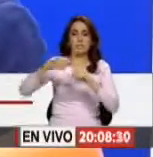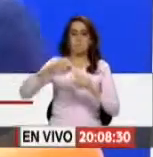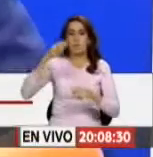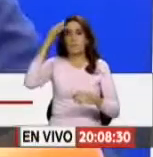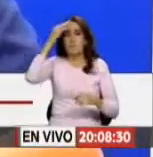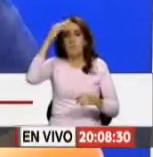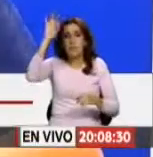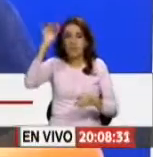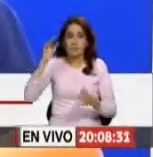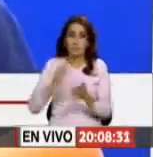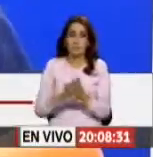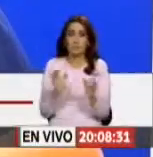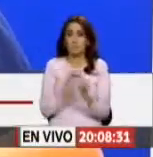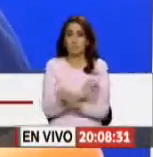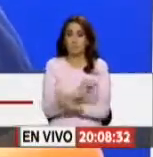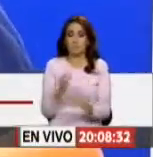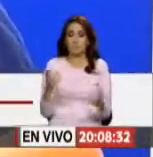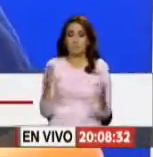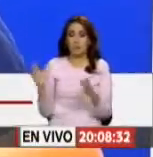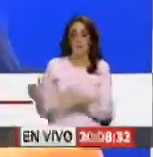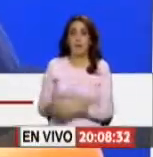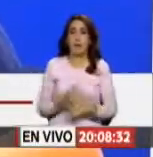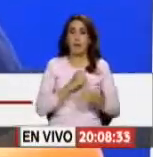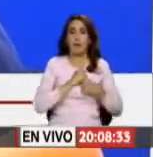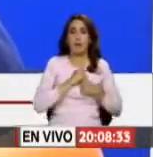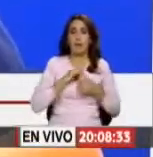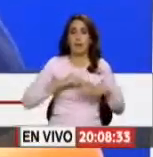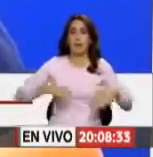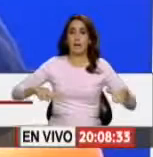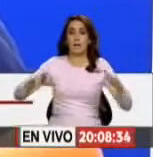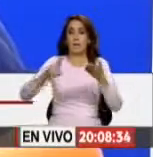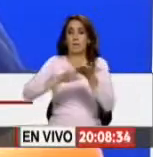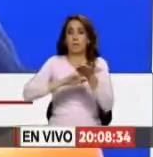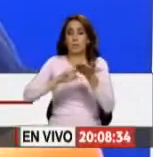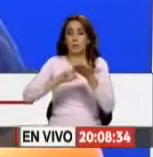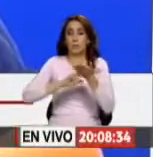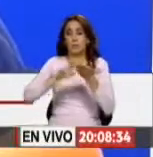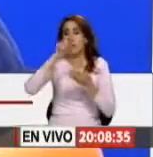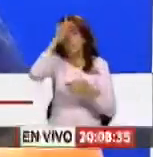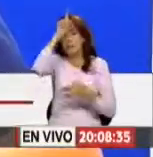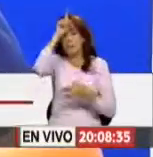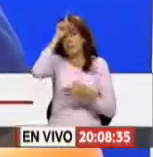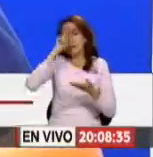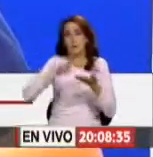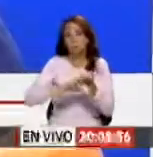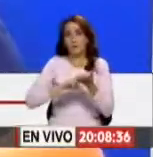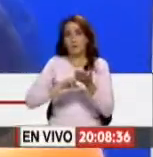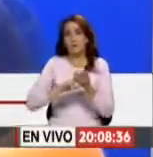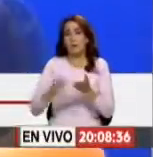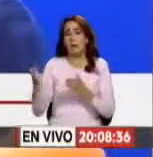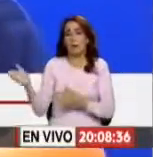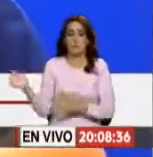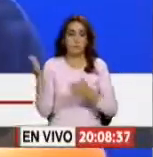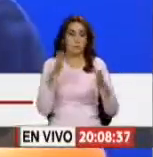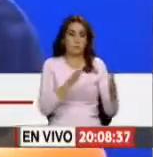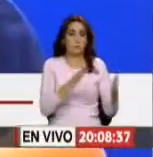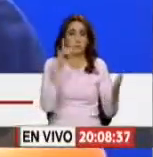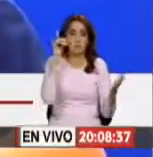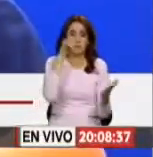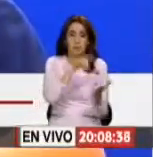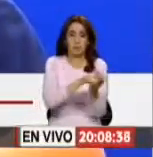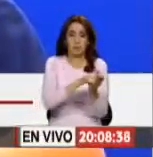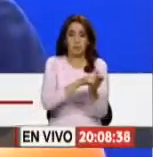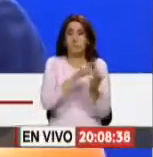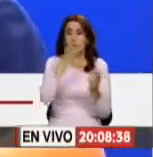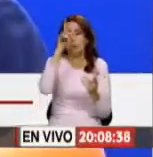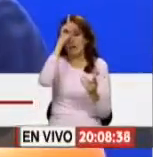había conectividad con Canadá, hay una gran oportunidad. Yo me reuní con la Lufthansa, necesitamos un vuelo Frankfurt al Ecuador. Y una vez implementado el